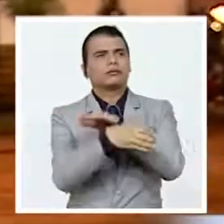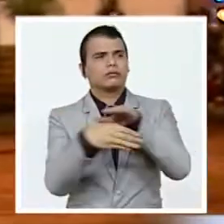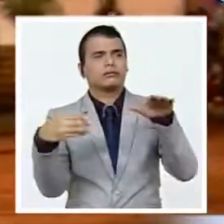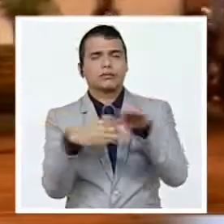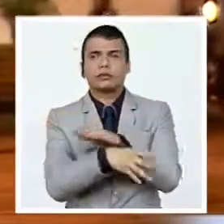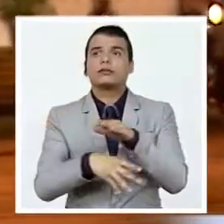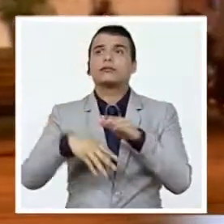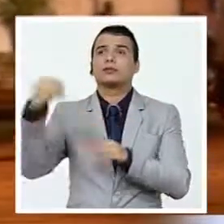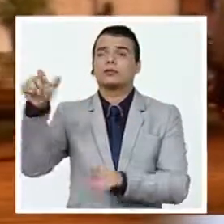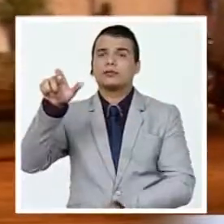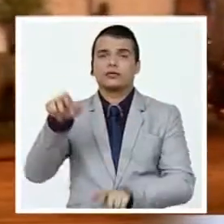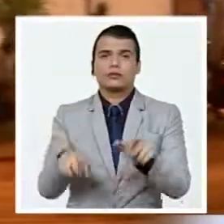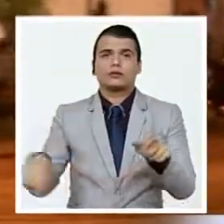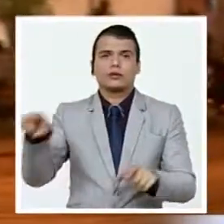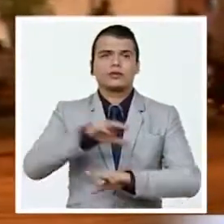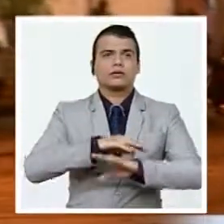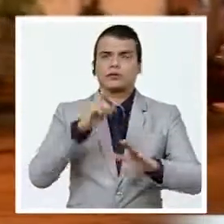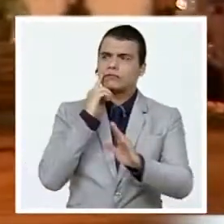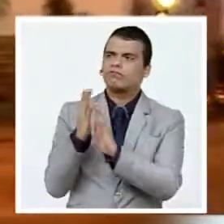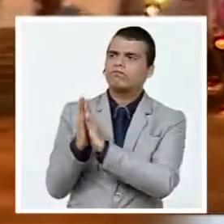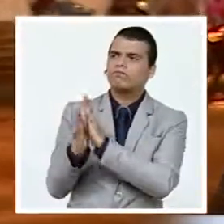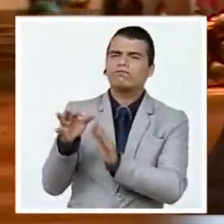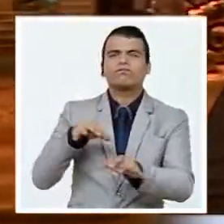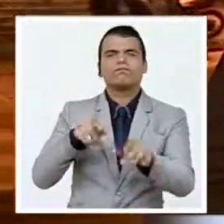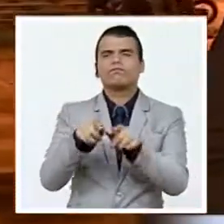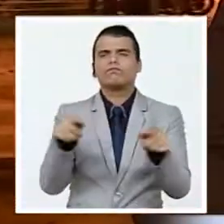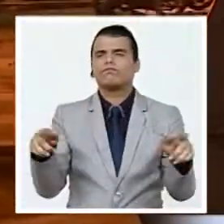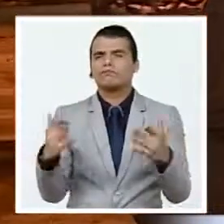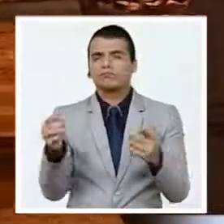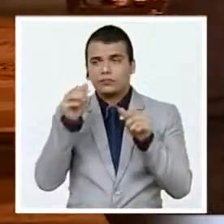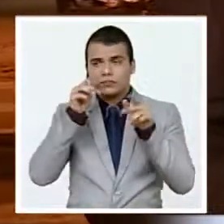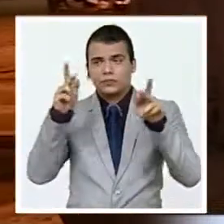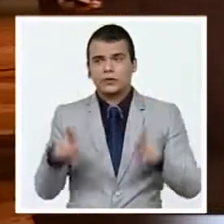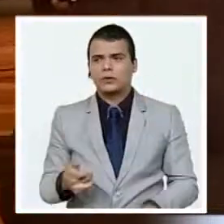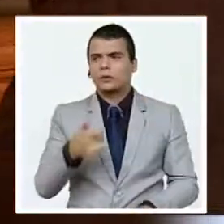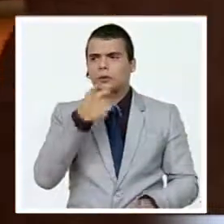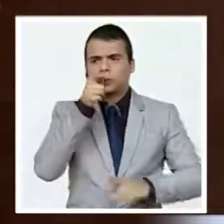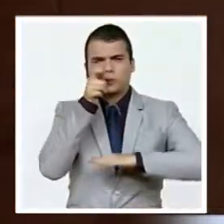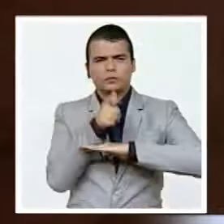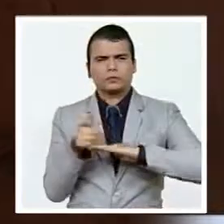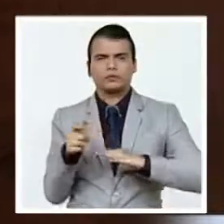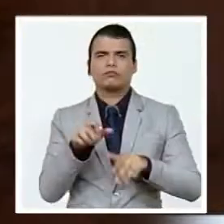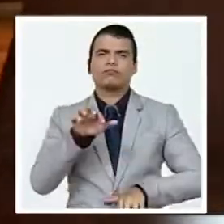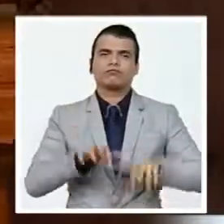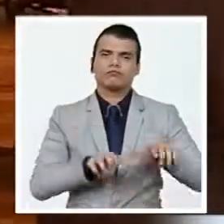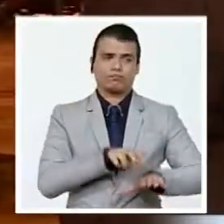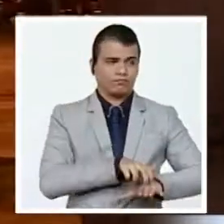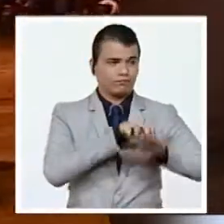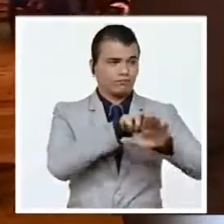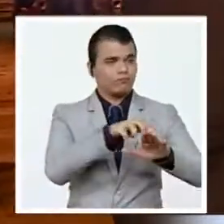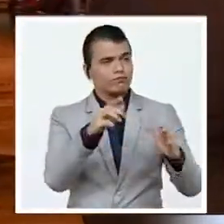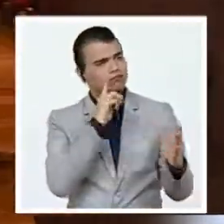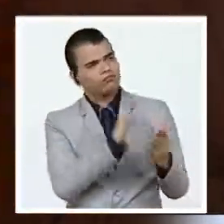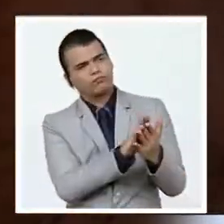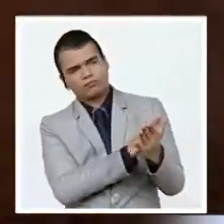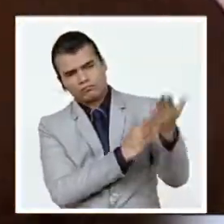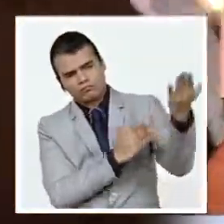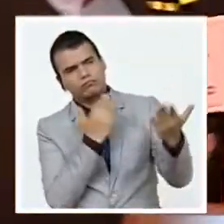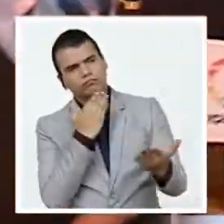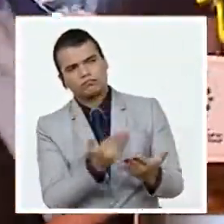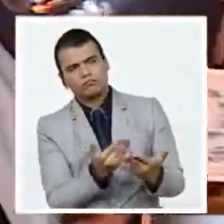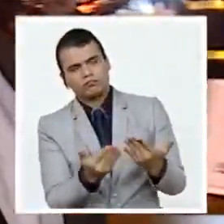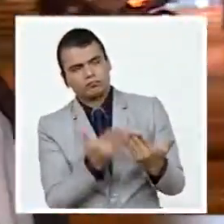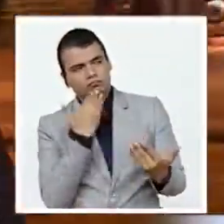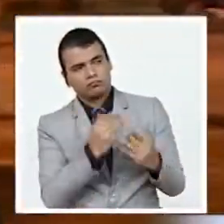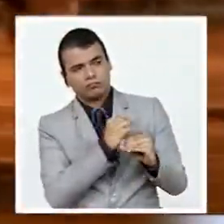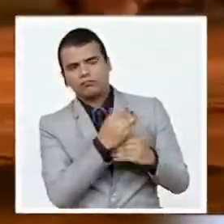de los viajeros. Para ampliar el reporte nos acompaña Alex Morales, agente supervisor de la Secretaría de Movilidad. ¿Cuál es el reporte, el balance que se tiene a